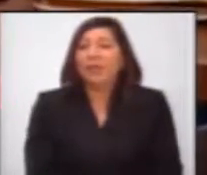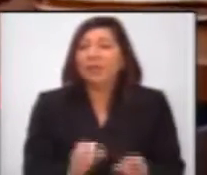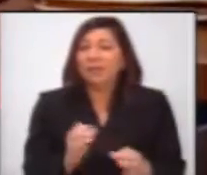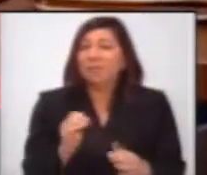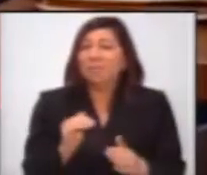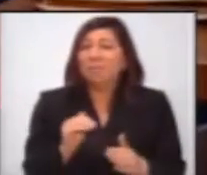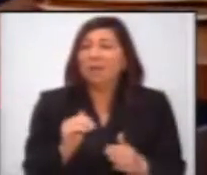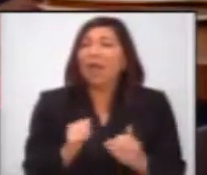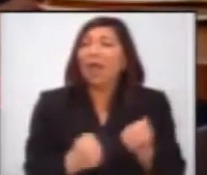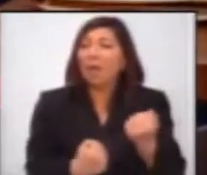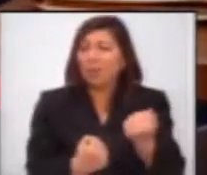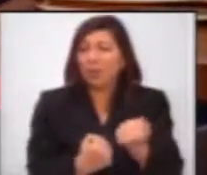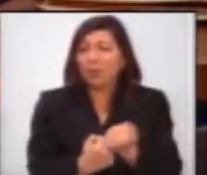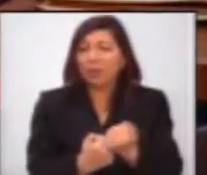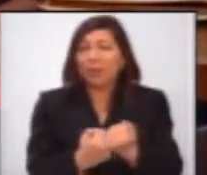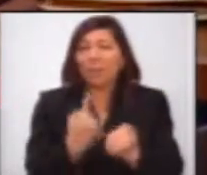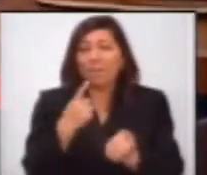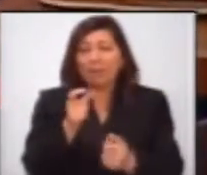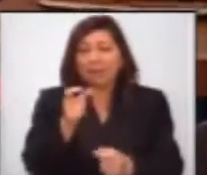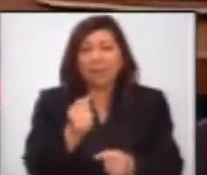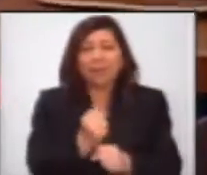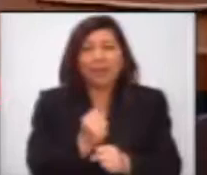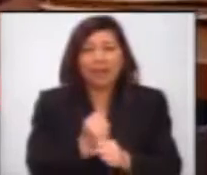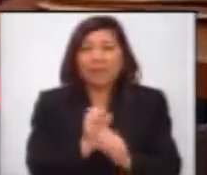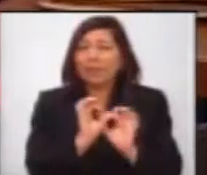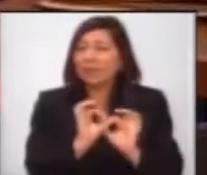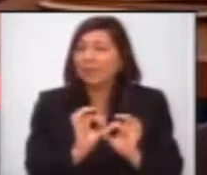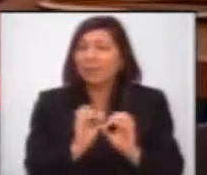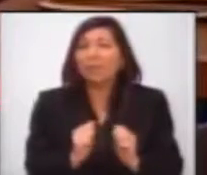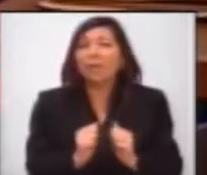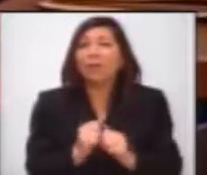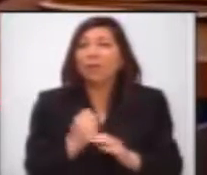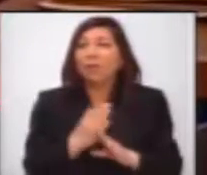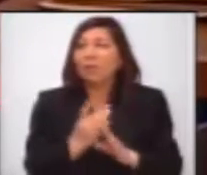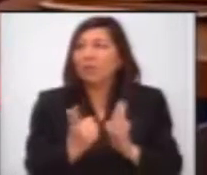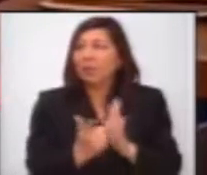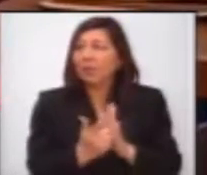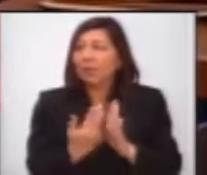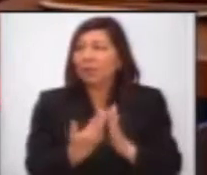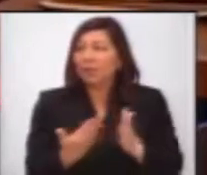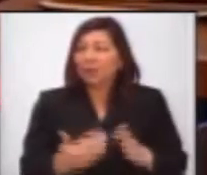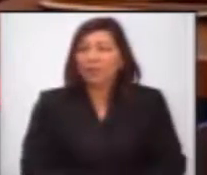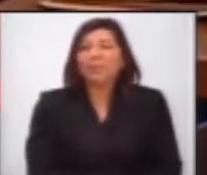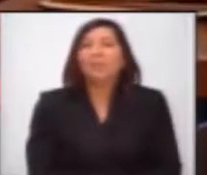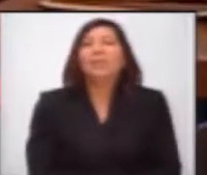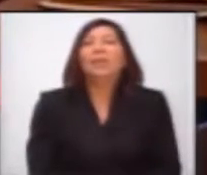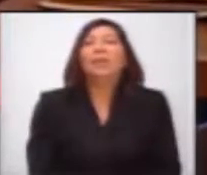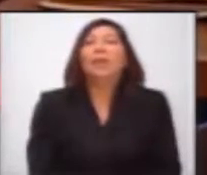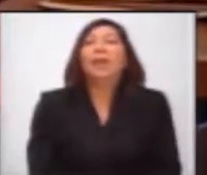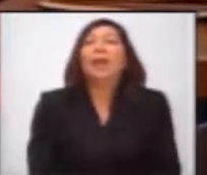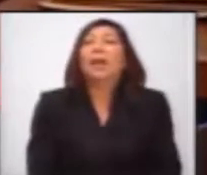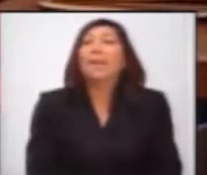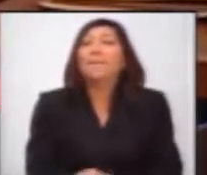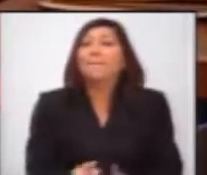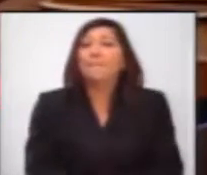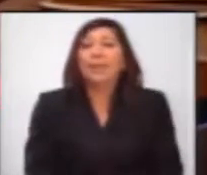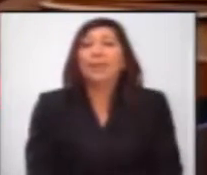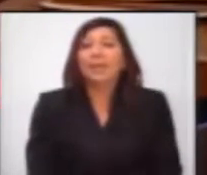hemos votado a favor para que se trate al trabajador conforme establece la realidad. Sin